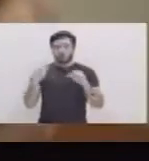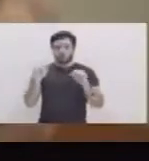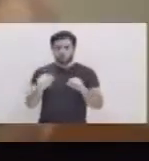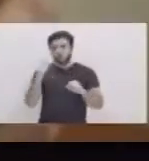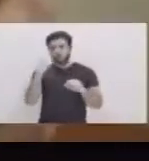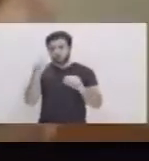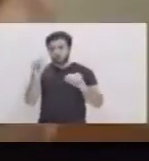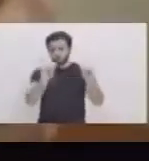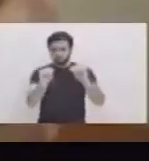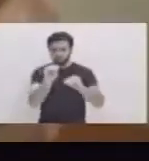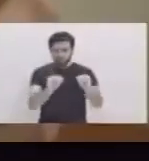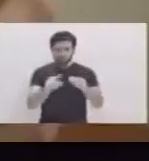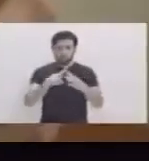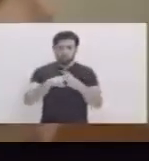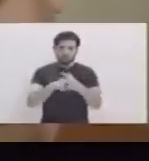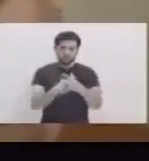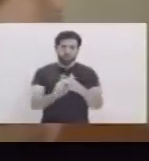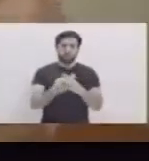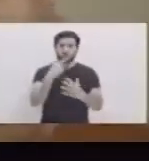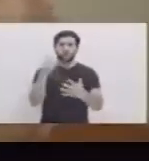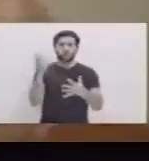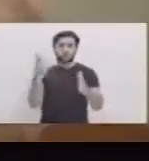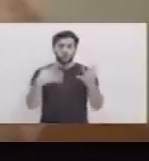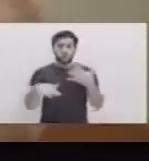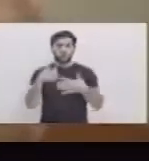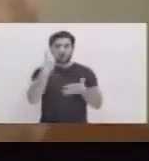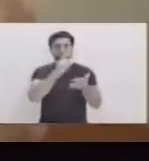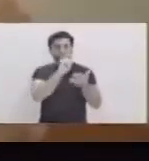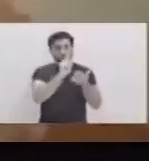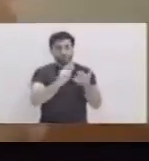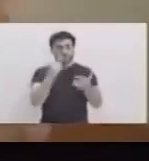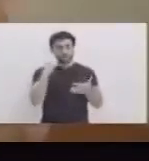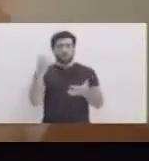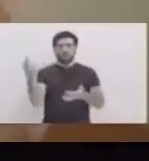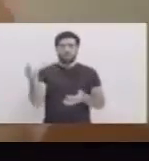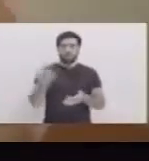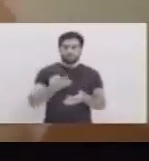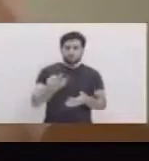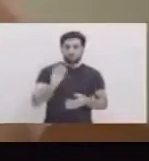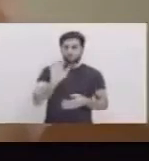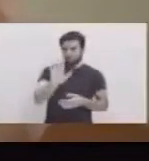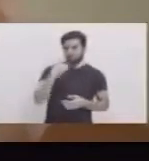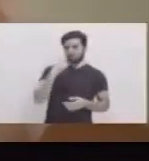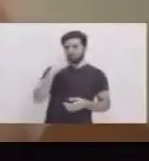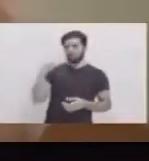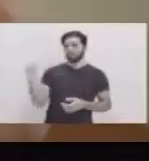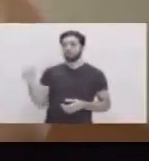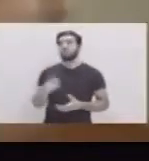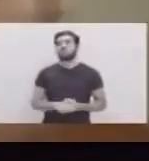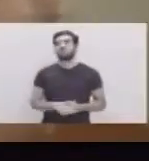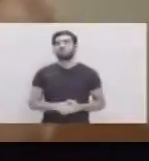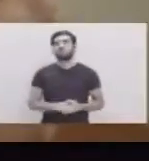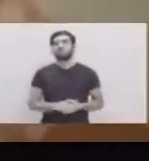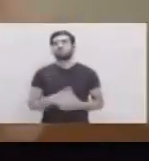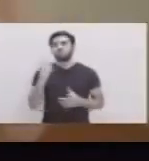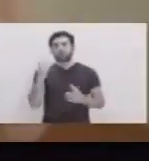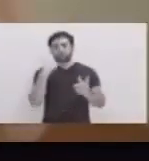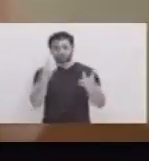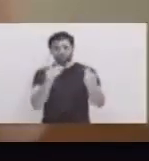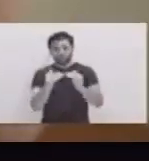específicamente con los colores, poder ya comenzar a pintar cada uno de los segmentos para lograr el efecto